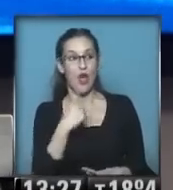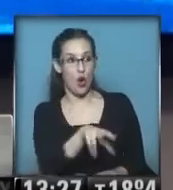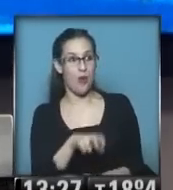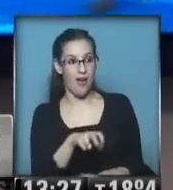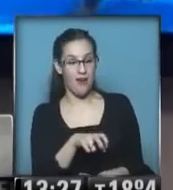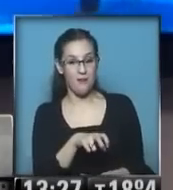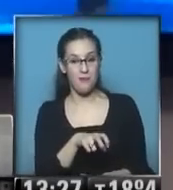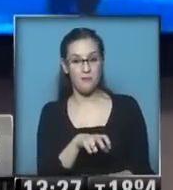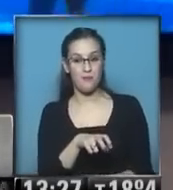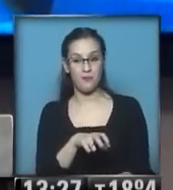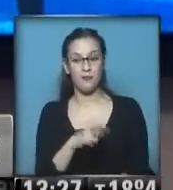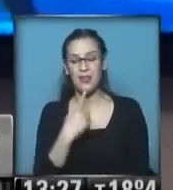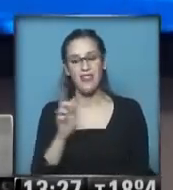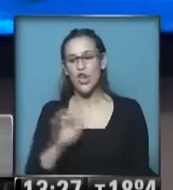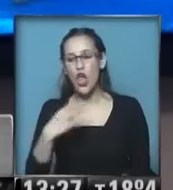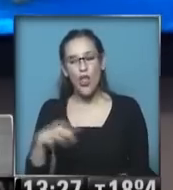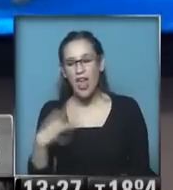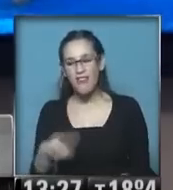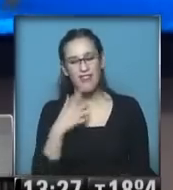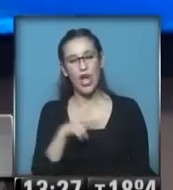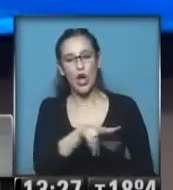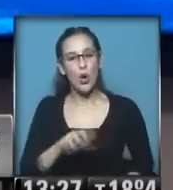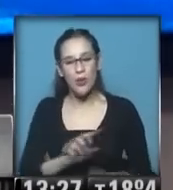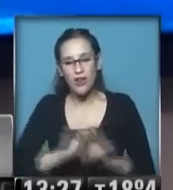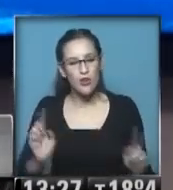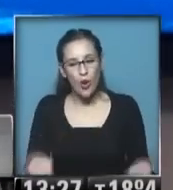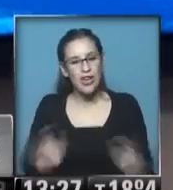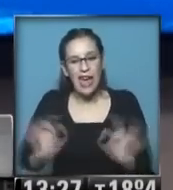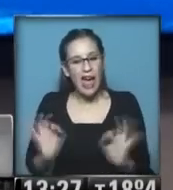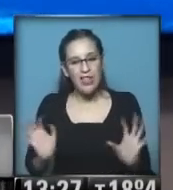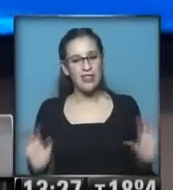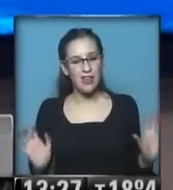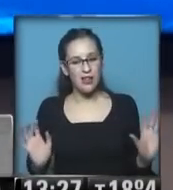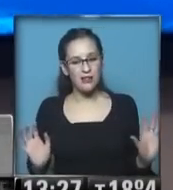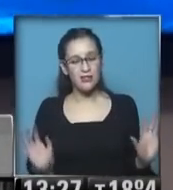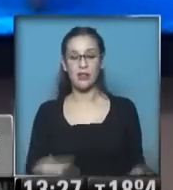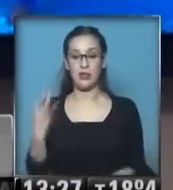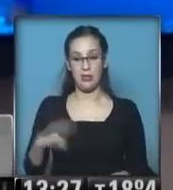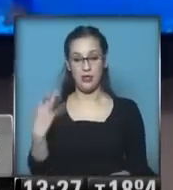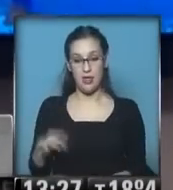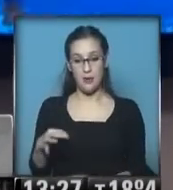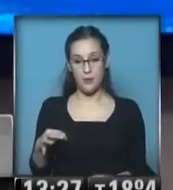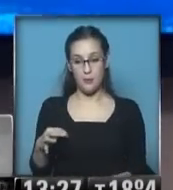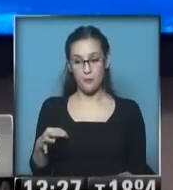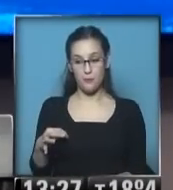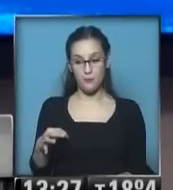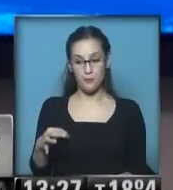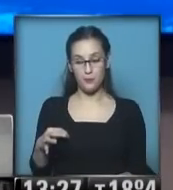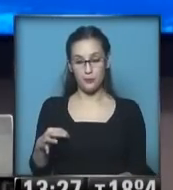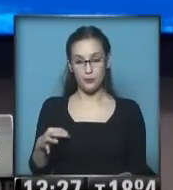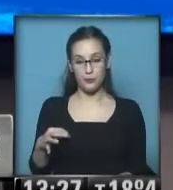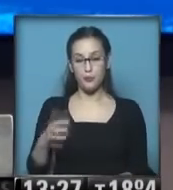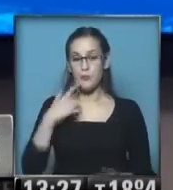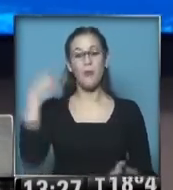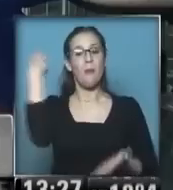obligatorio y que por lo tanto no deberían cobrar ningún gasto adicional tienen que evitar hacer ese